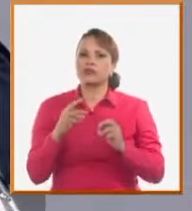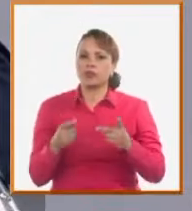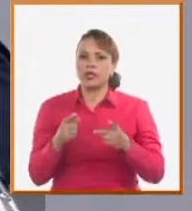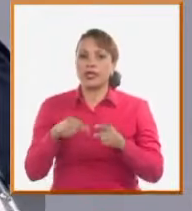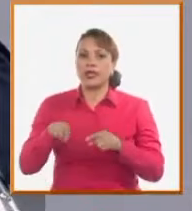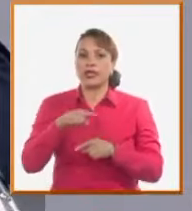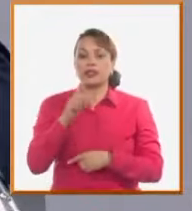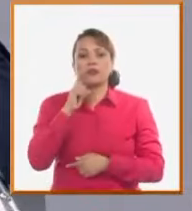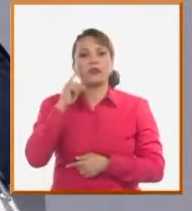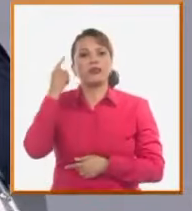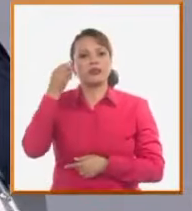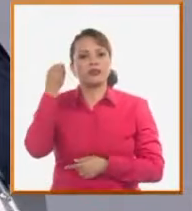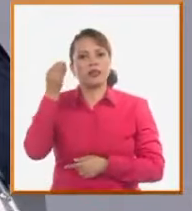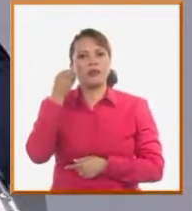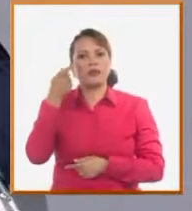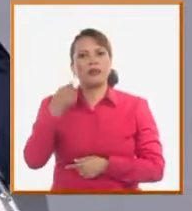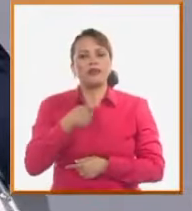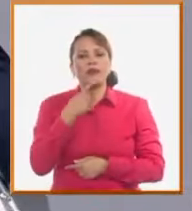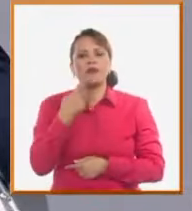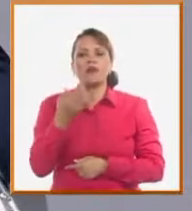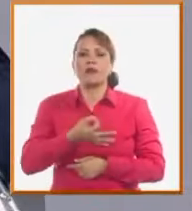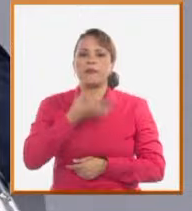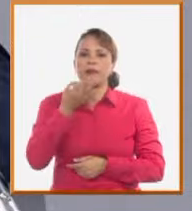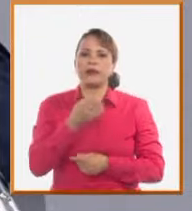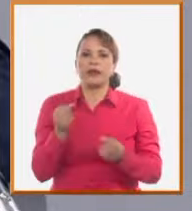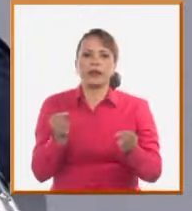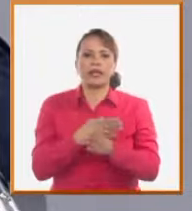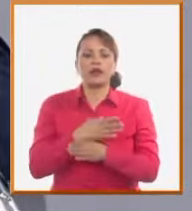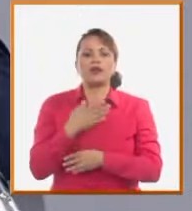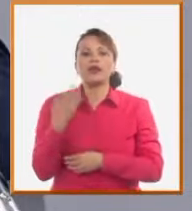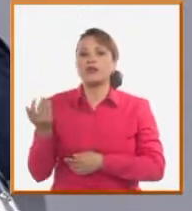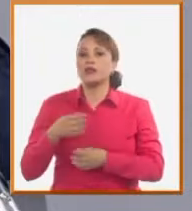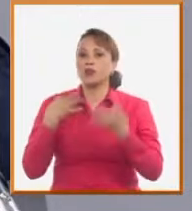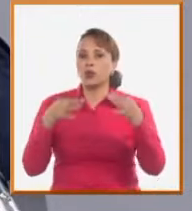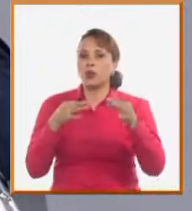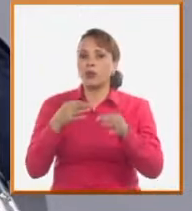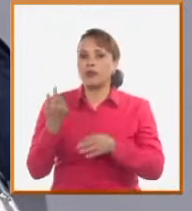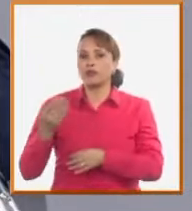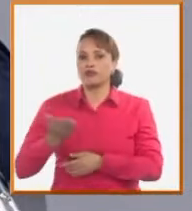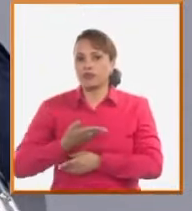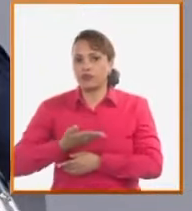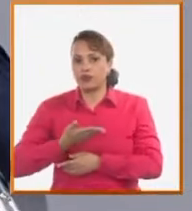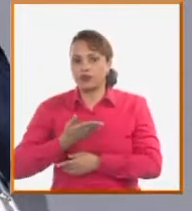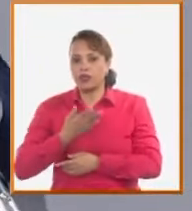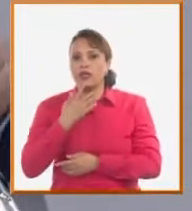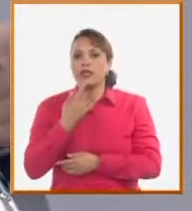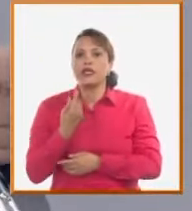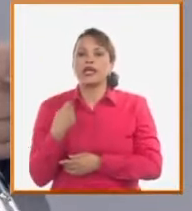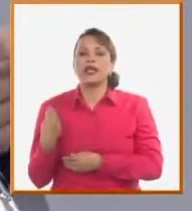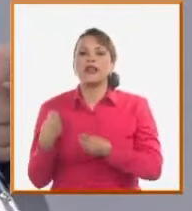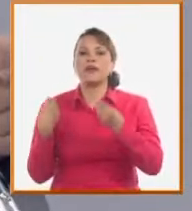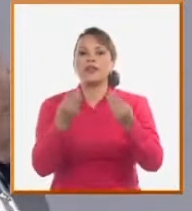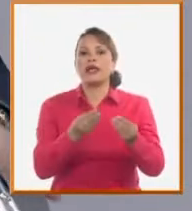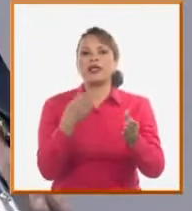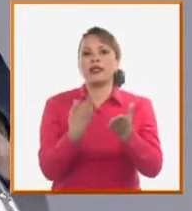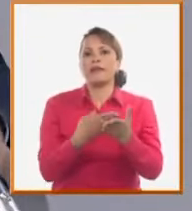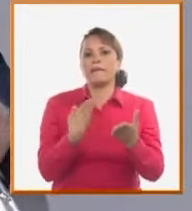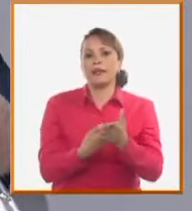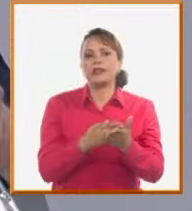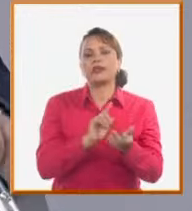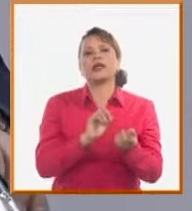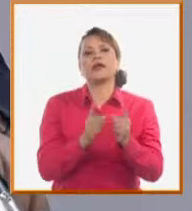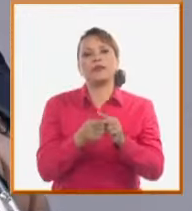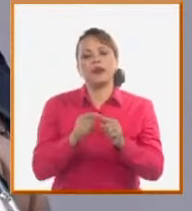que donde más podemos hacer es en la transparencia y en la agilidad con que estos sistemas de aprobación puedan llegar a la empresa, que en definitiva